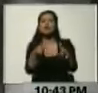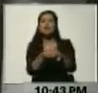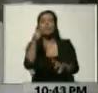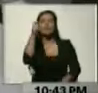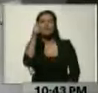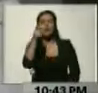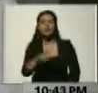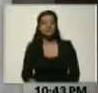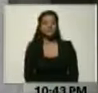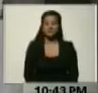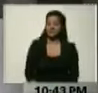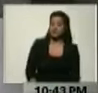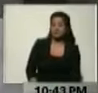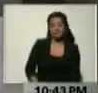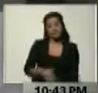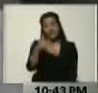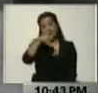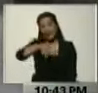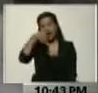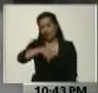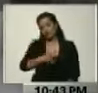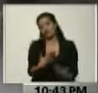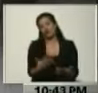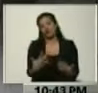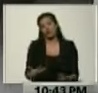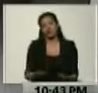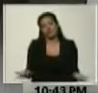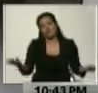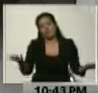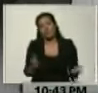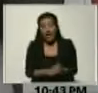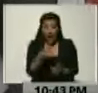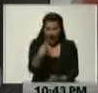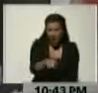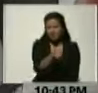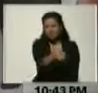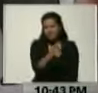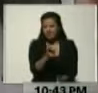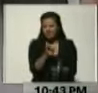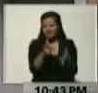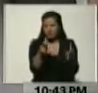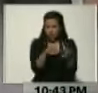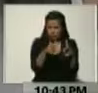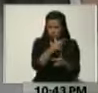bolsería! Y ahí está Fede Cámara, ahí están los dueños de los medios,